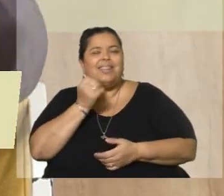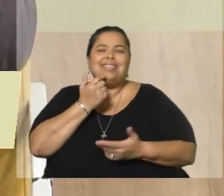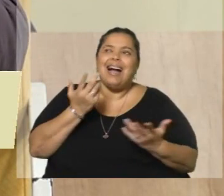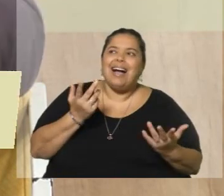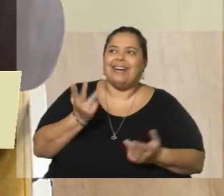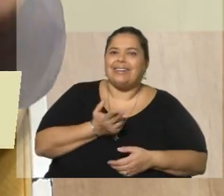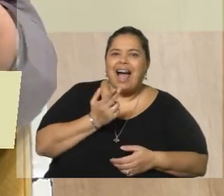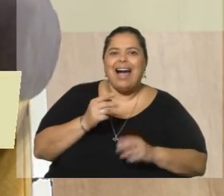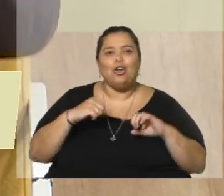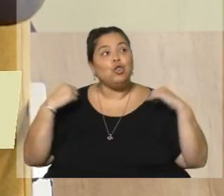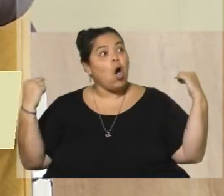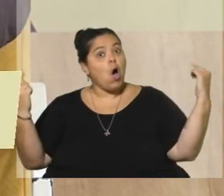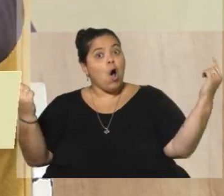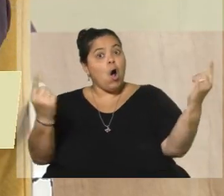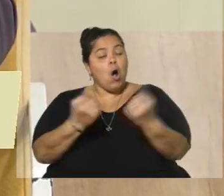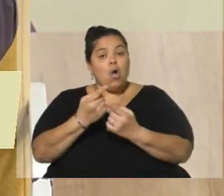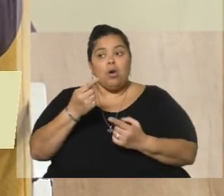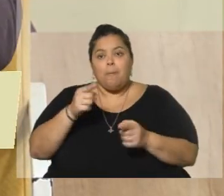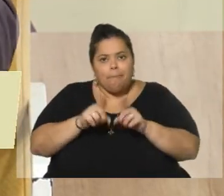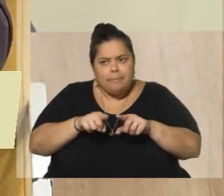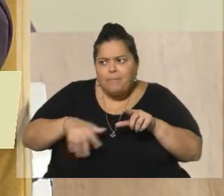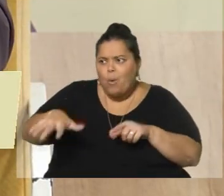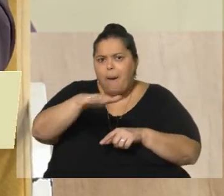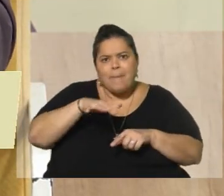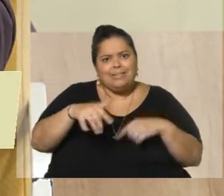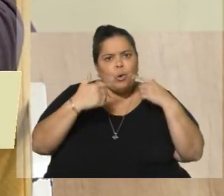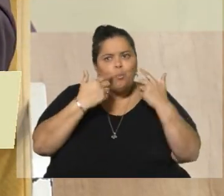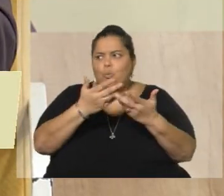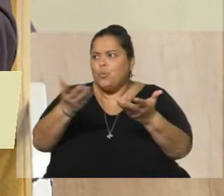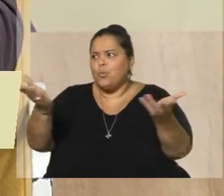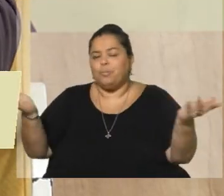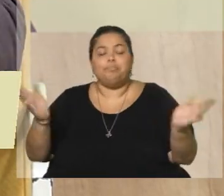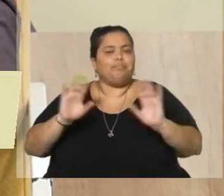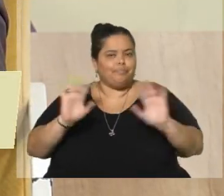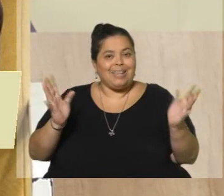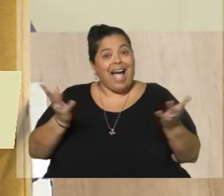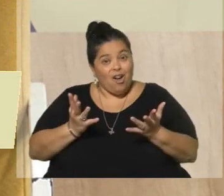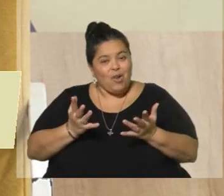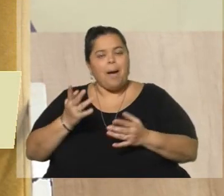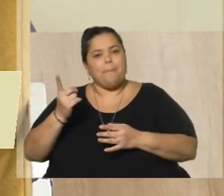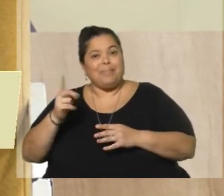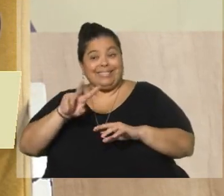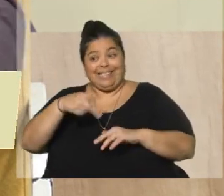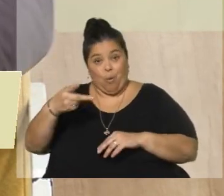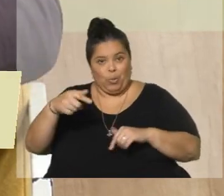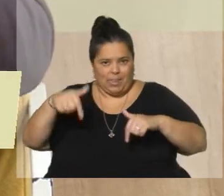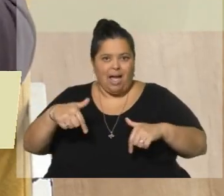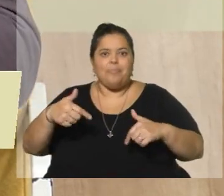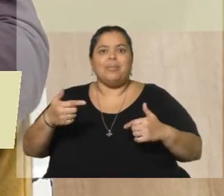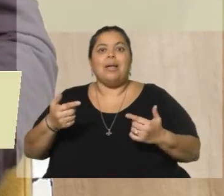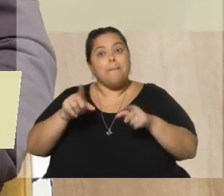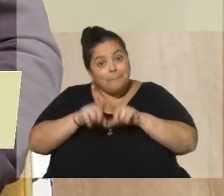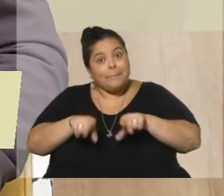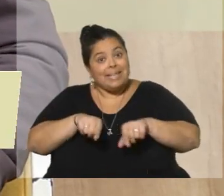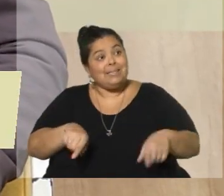extraño estar todos los cafés en un en un mismo lugar mostrándose entonces la segunda es revancha para los que no estuvieron y vuelven